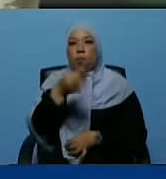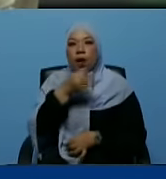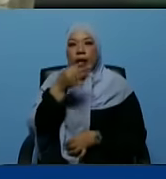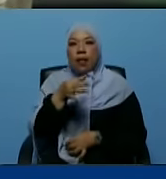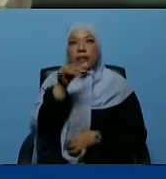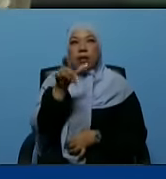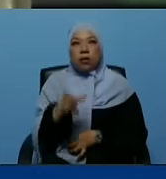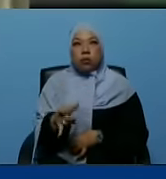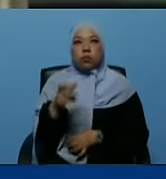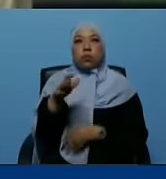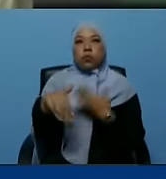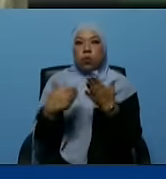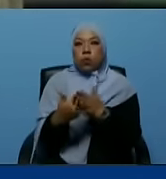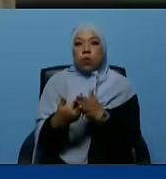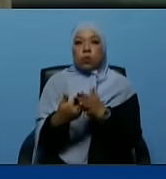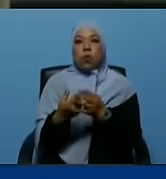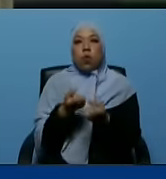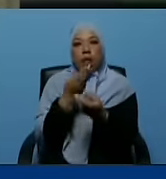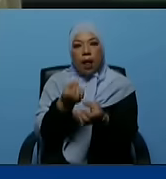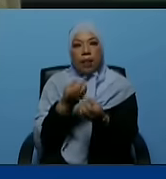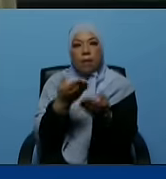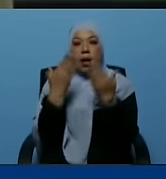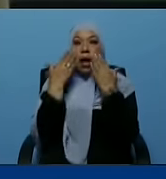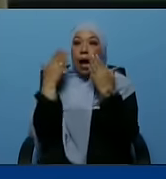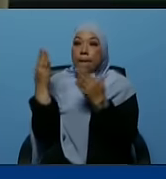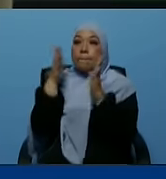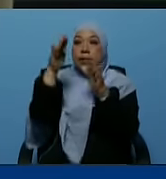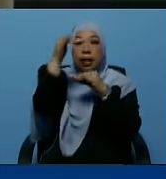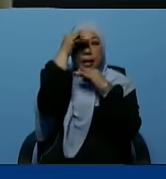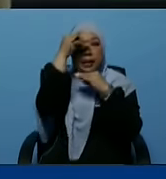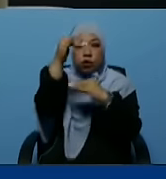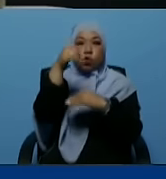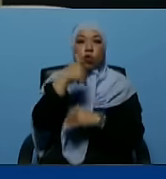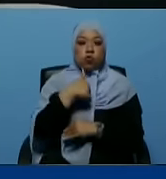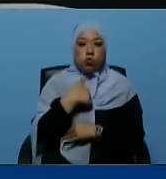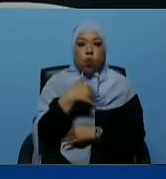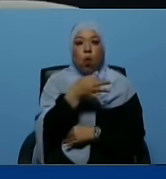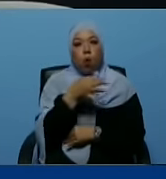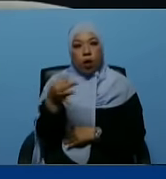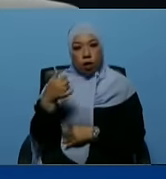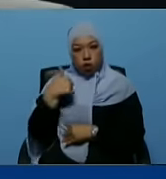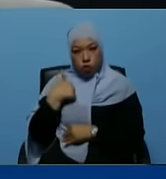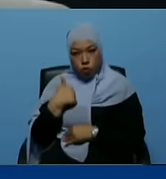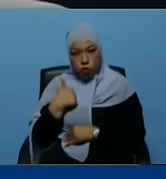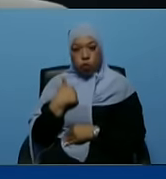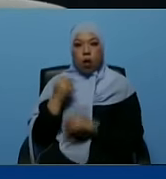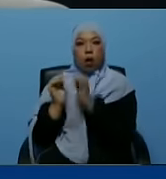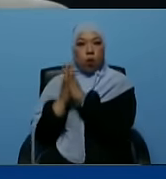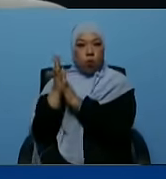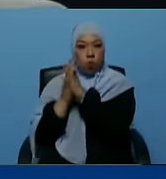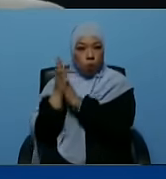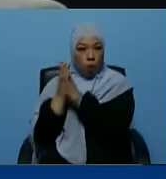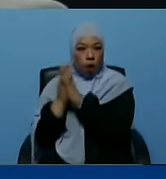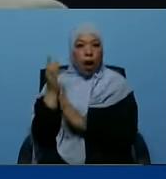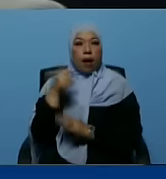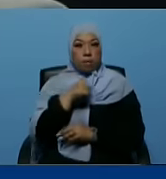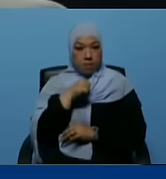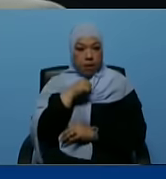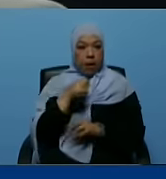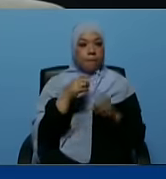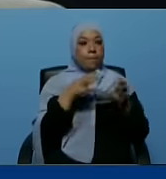los que están acá y los que nos ven a través de la transmisión. Es correcto, yo le estaba enseñando a usted que en cada caja de esas